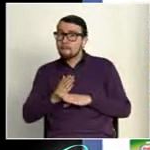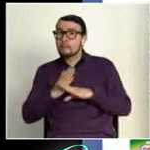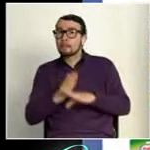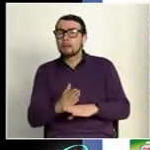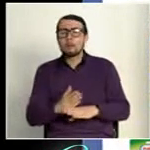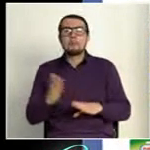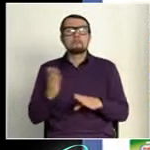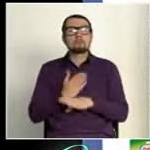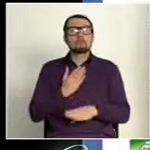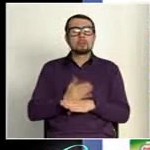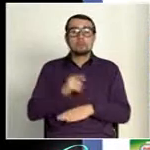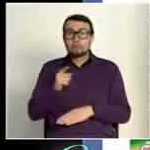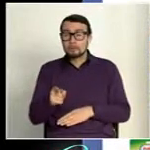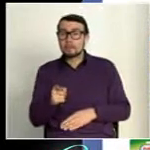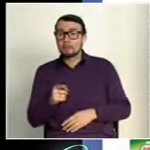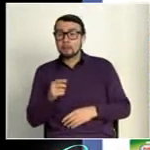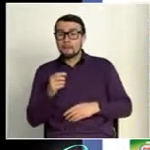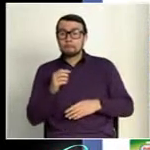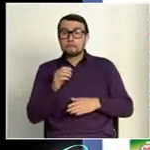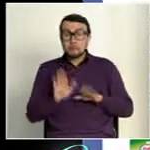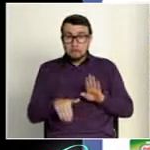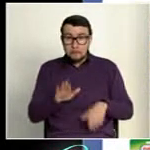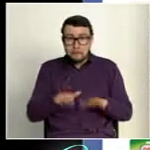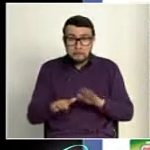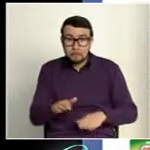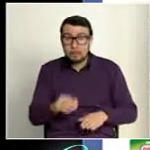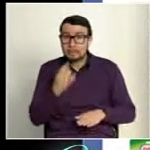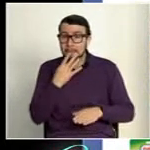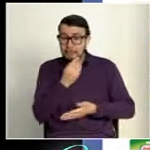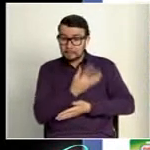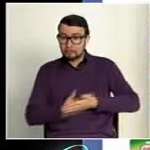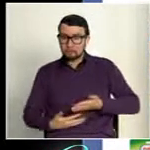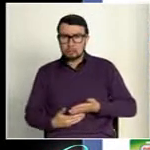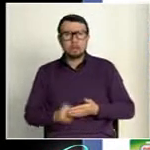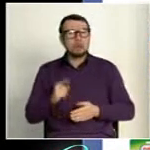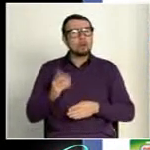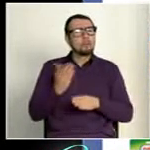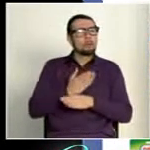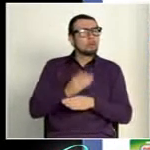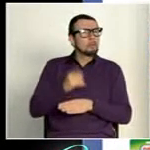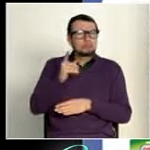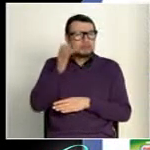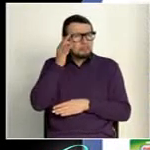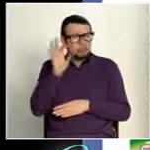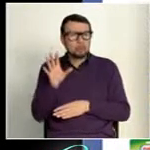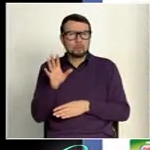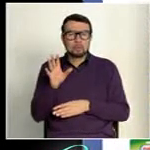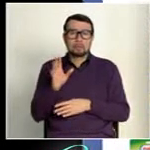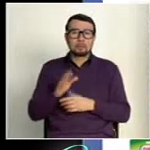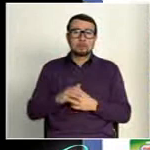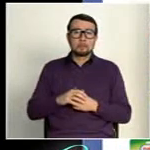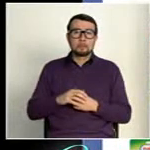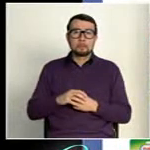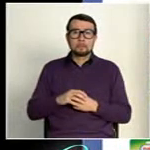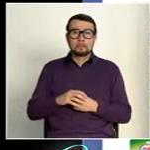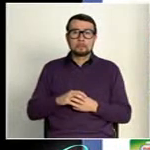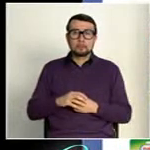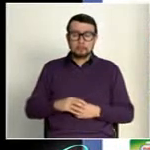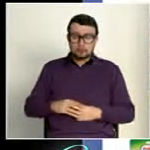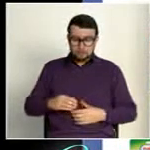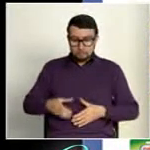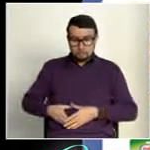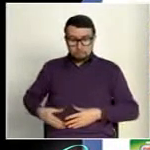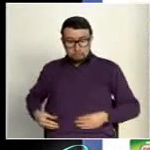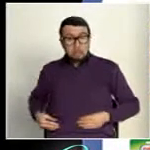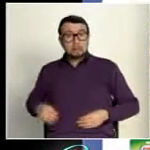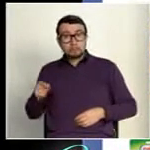pie diabético. Recuerden que la diabetes, más que ser un problema de tipo metabólico del hígado, es